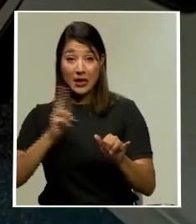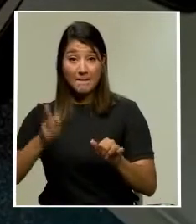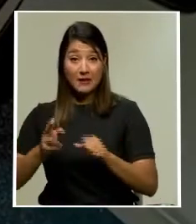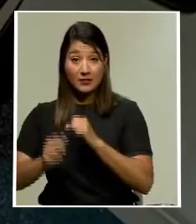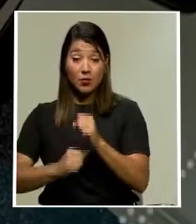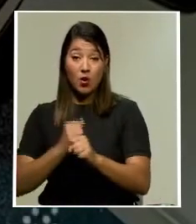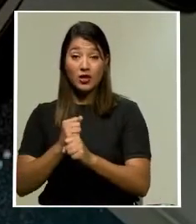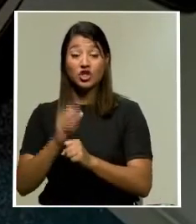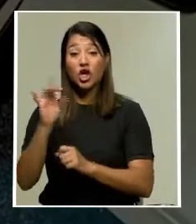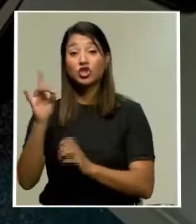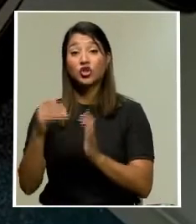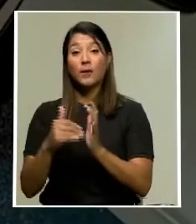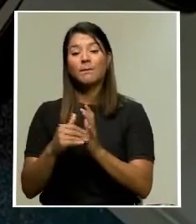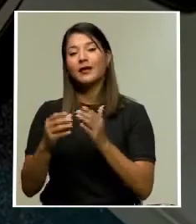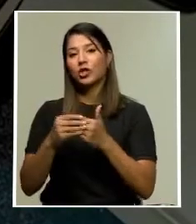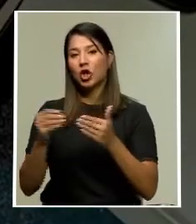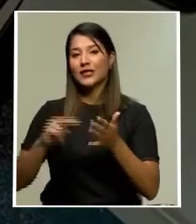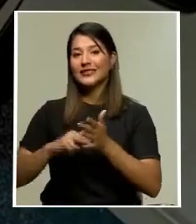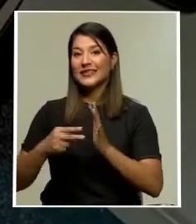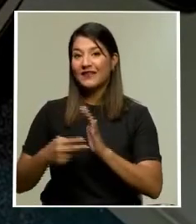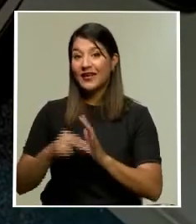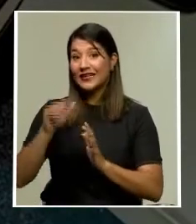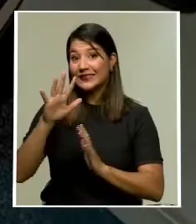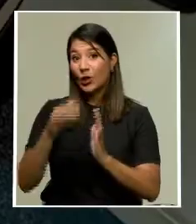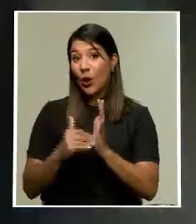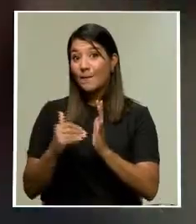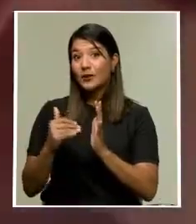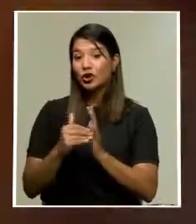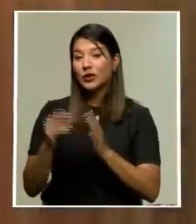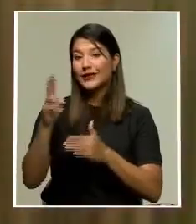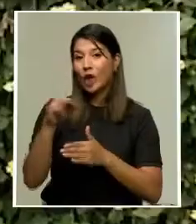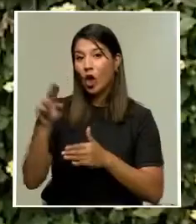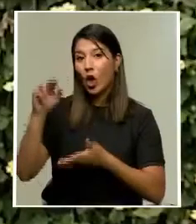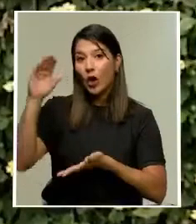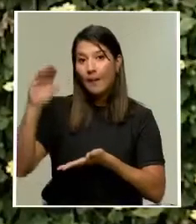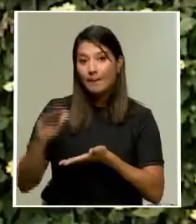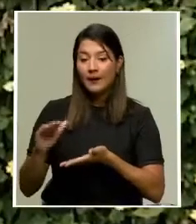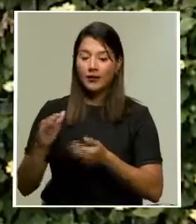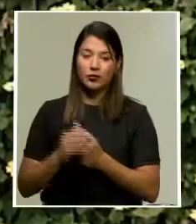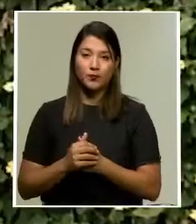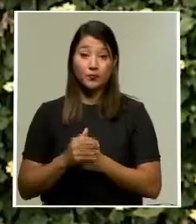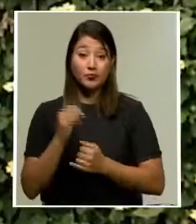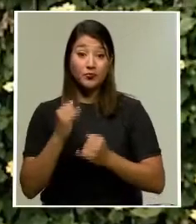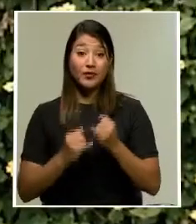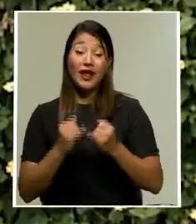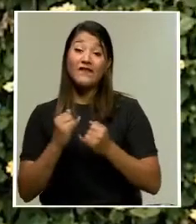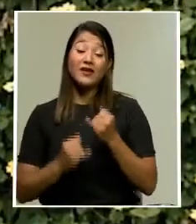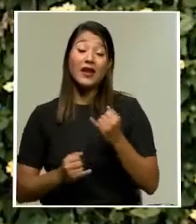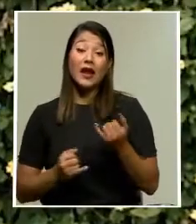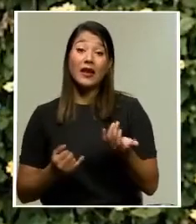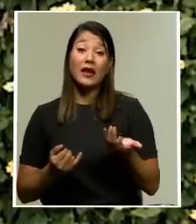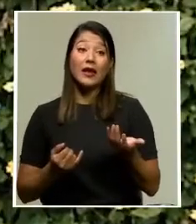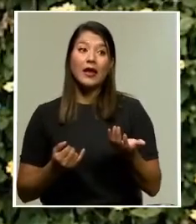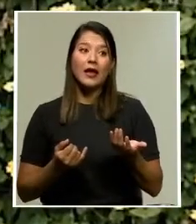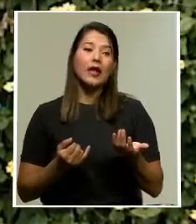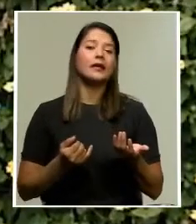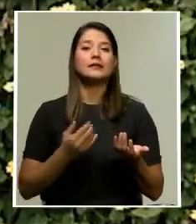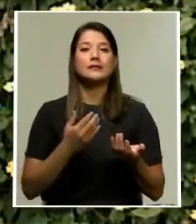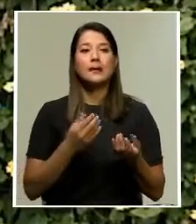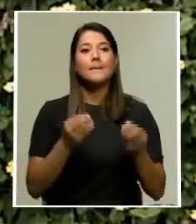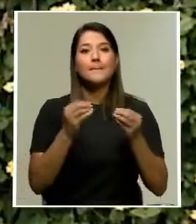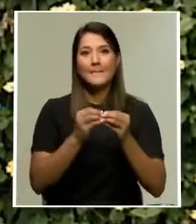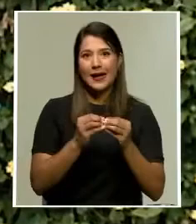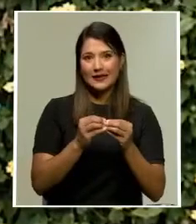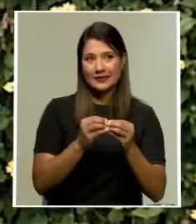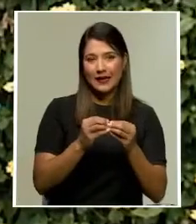un precio de $8,000, casi 5 millones de colones, más de la mitad. Pues al final del periodo es más rentable, pero para ese